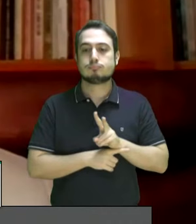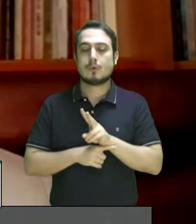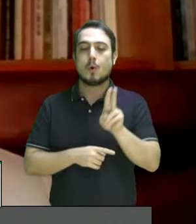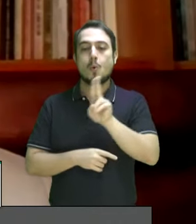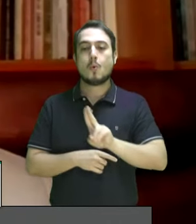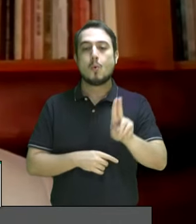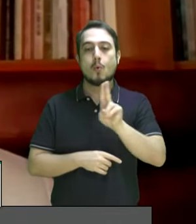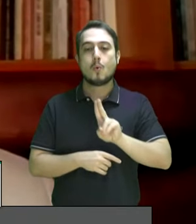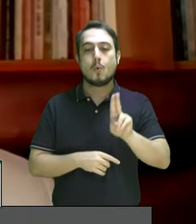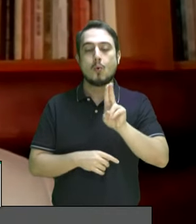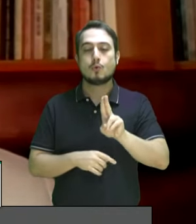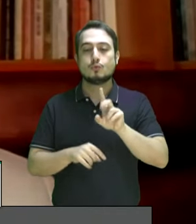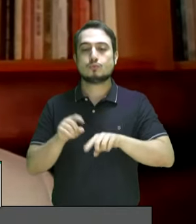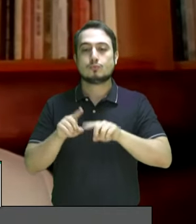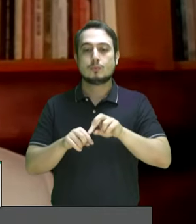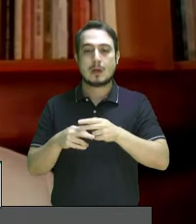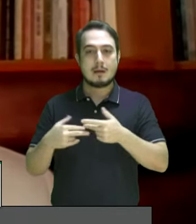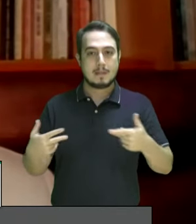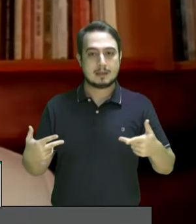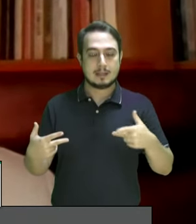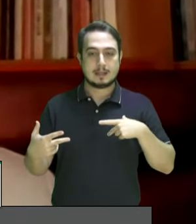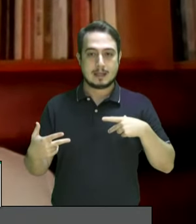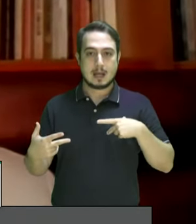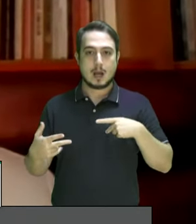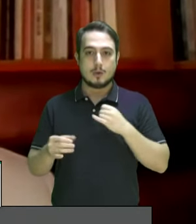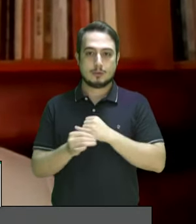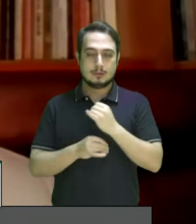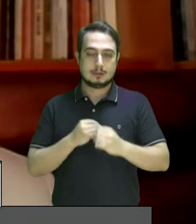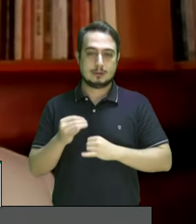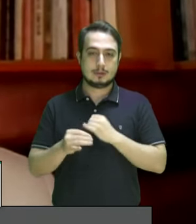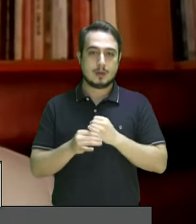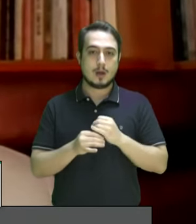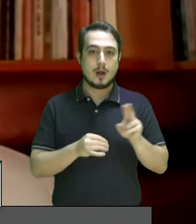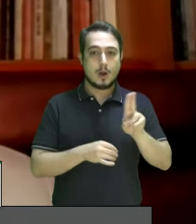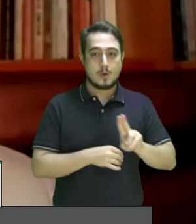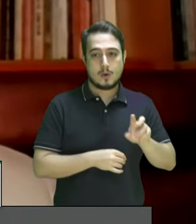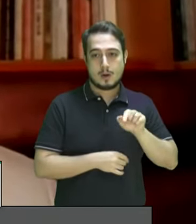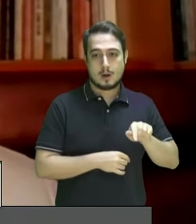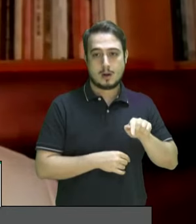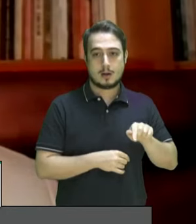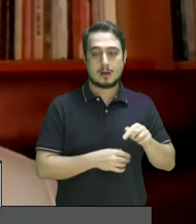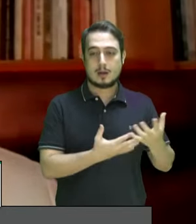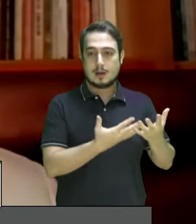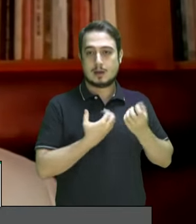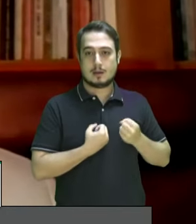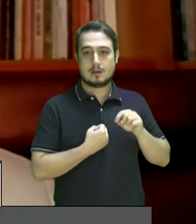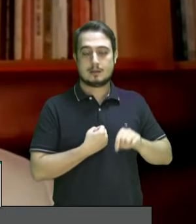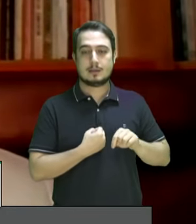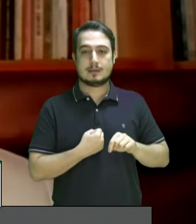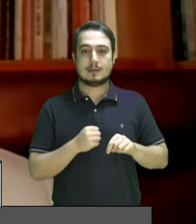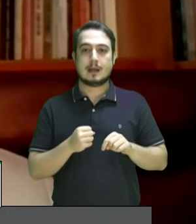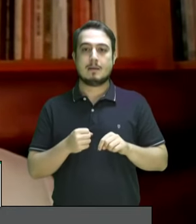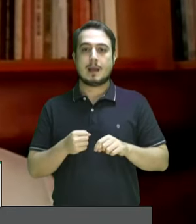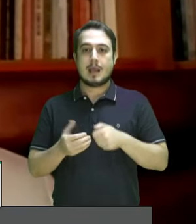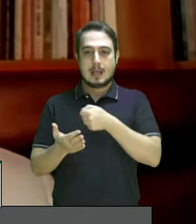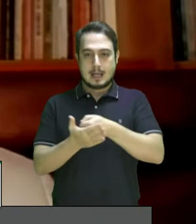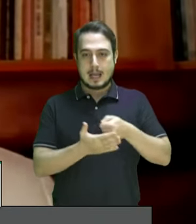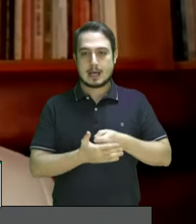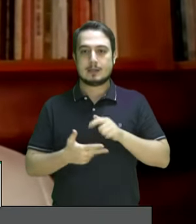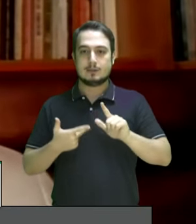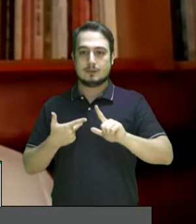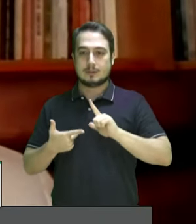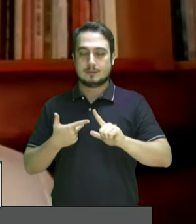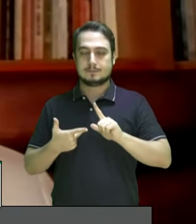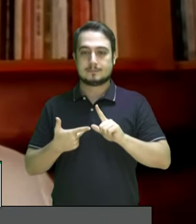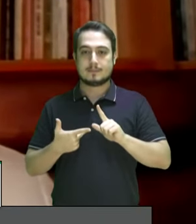instrumentos artificiales por por parte de los organismos encargados de hacer cumplir la ley incluidas